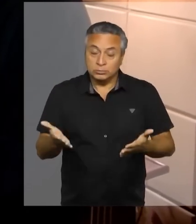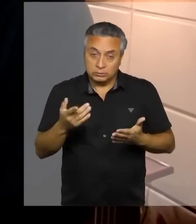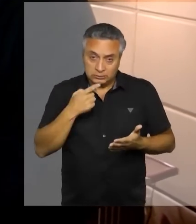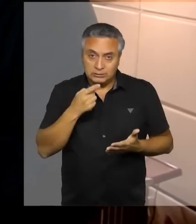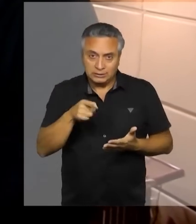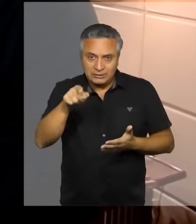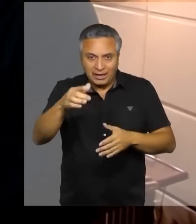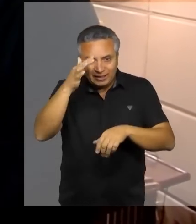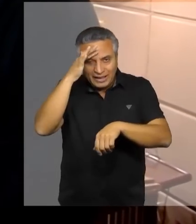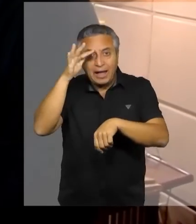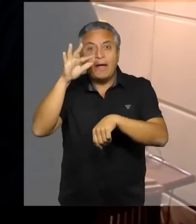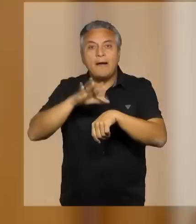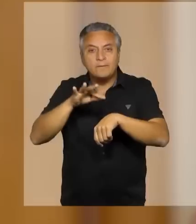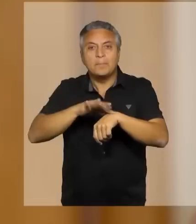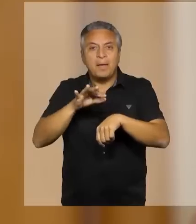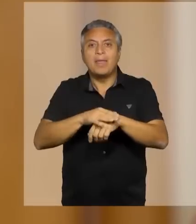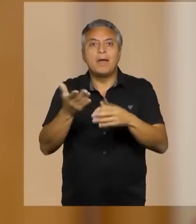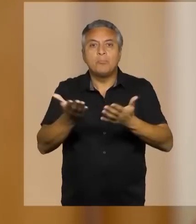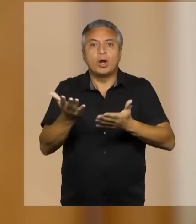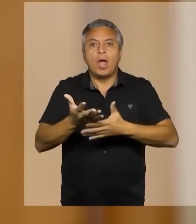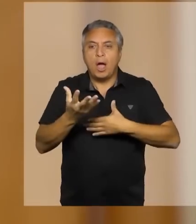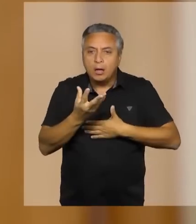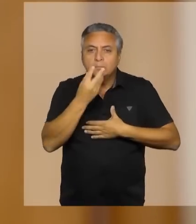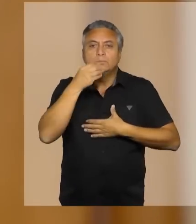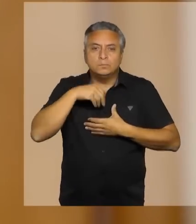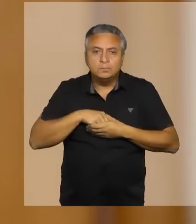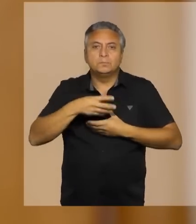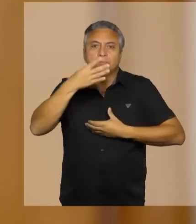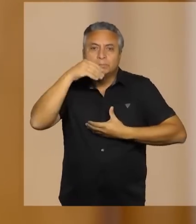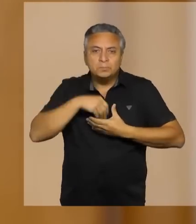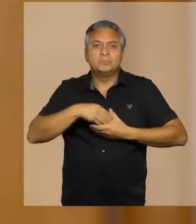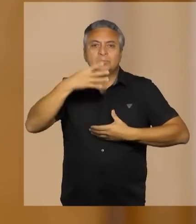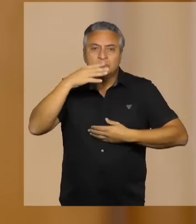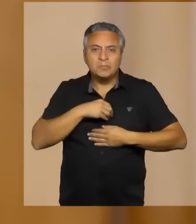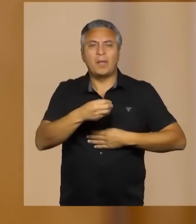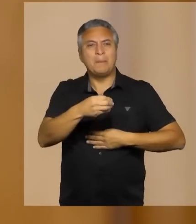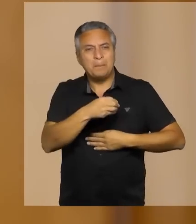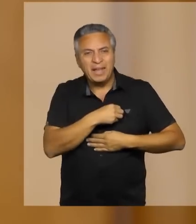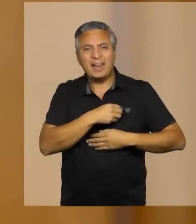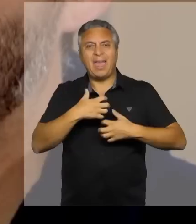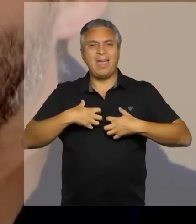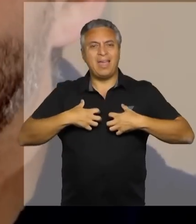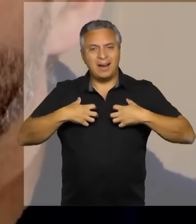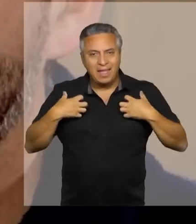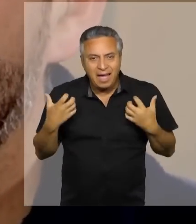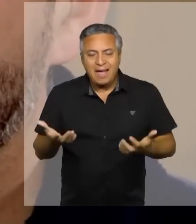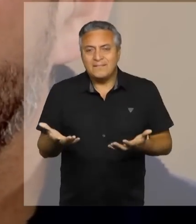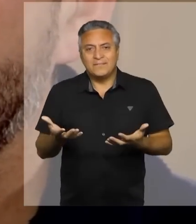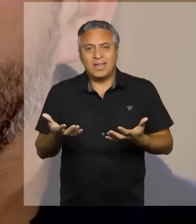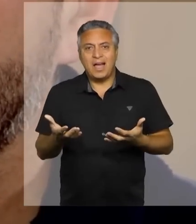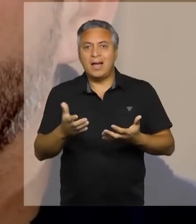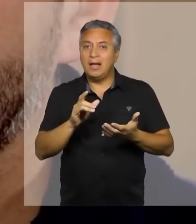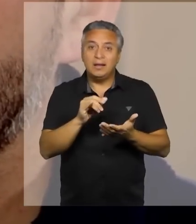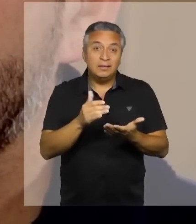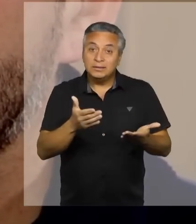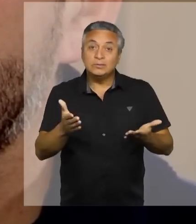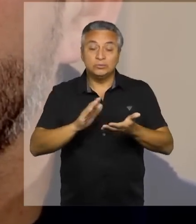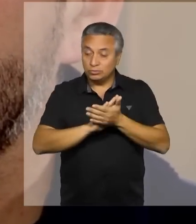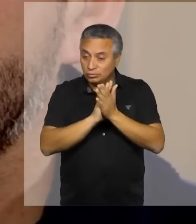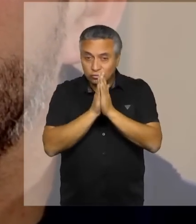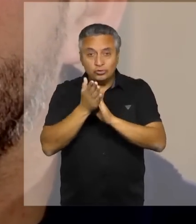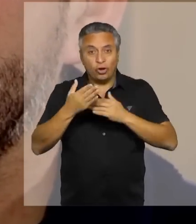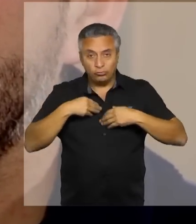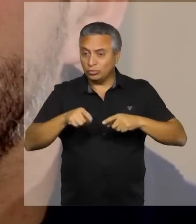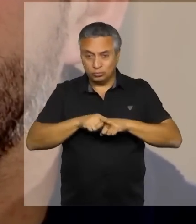se dan también porque uno se guarda muchas cosas. Pena, rabia. Y todo lo que sirva